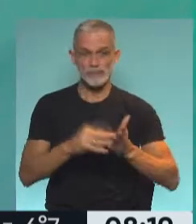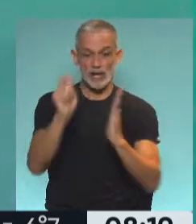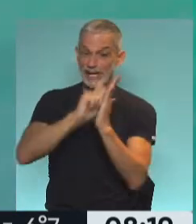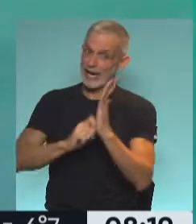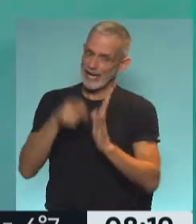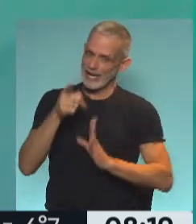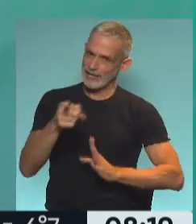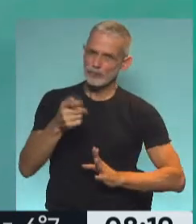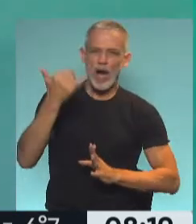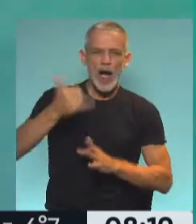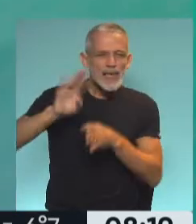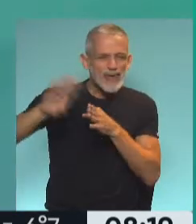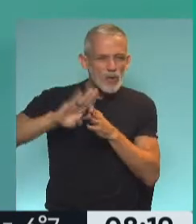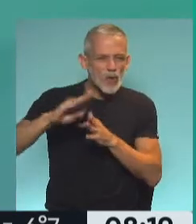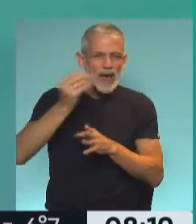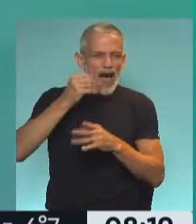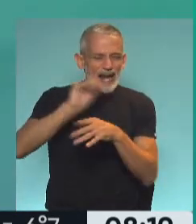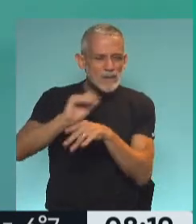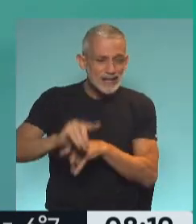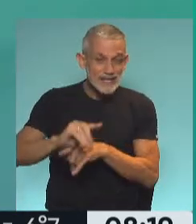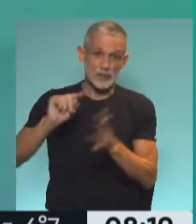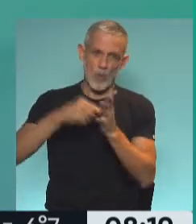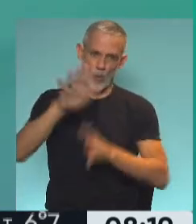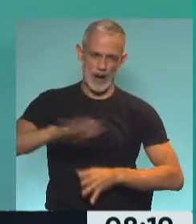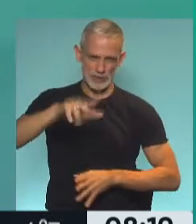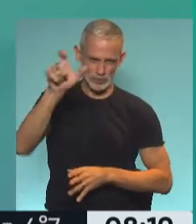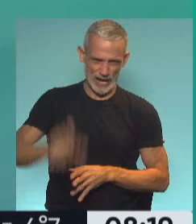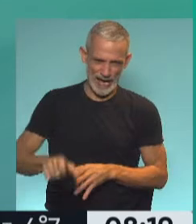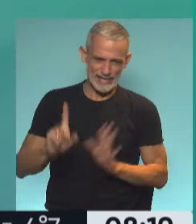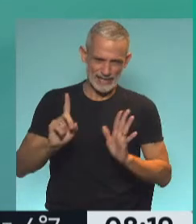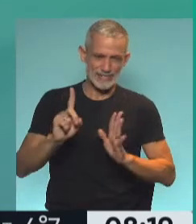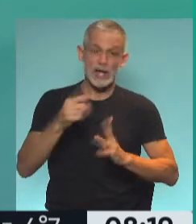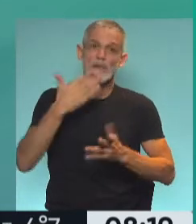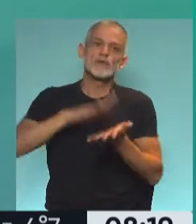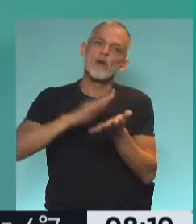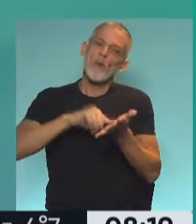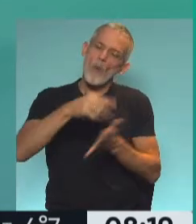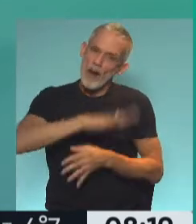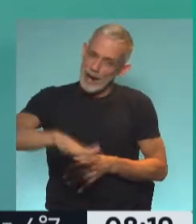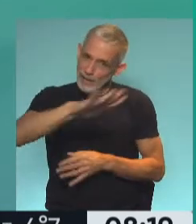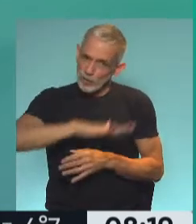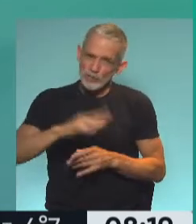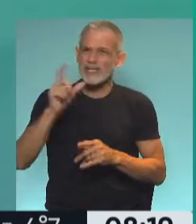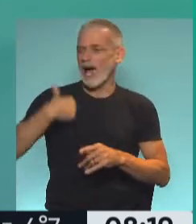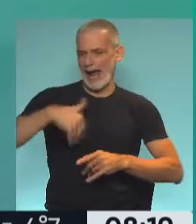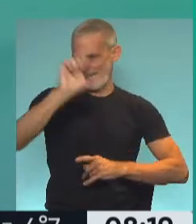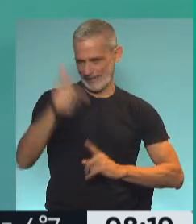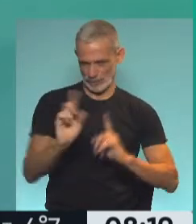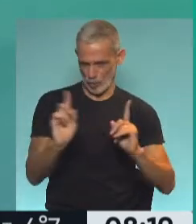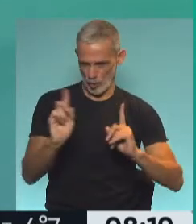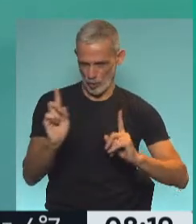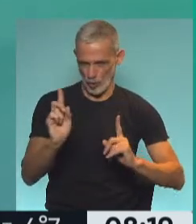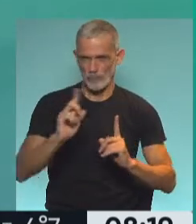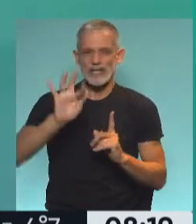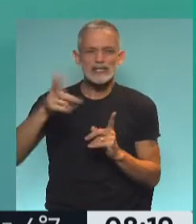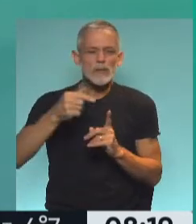registro de deudores alimentarios de la Ciudad de Buenos Aires, por lo cual estamos hablando de la Ciudad de Buenos Aires, no de todo el país, y obviamente